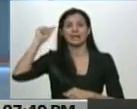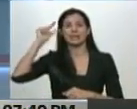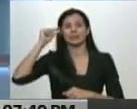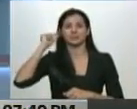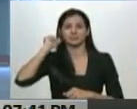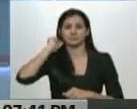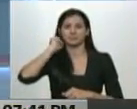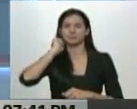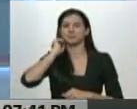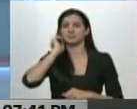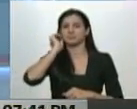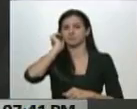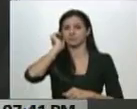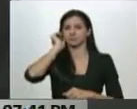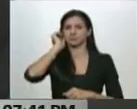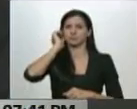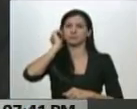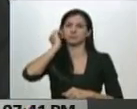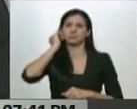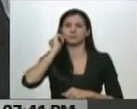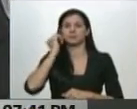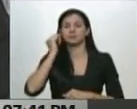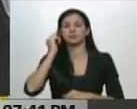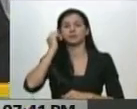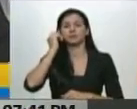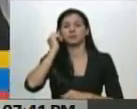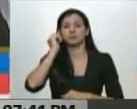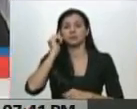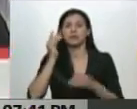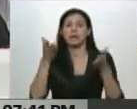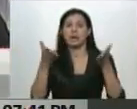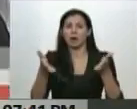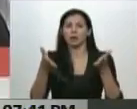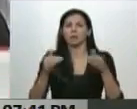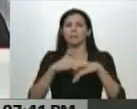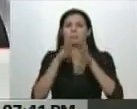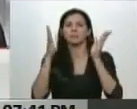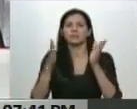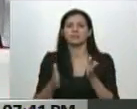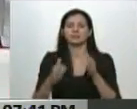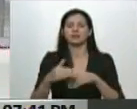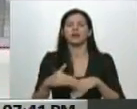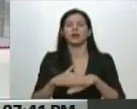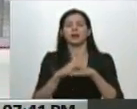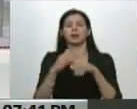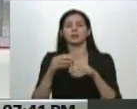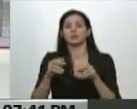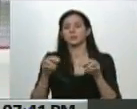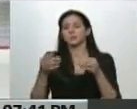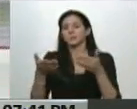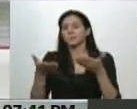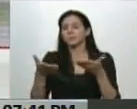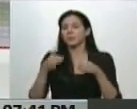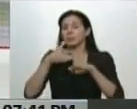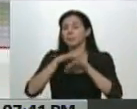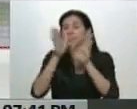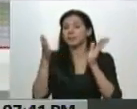Leina, adelante. Sí, en estos momentos la ministra de Asuntos Penitenciarios, Iris Varela, nos